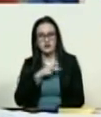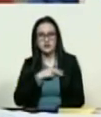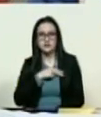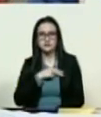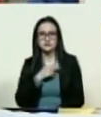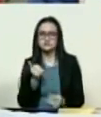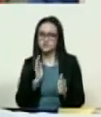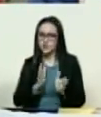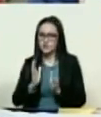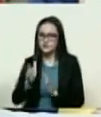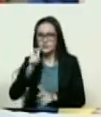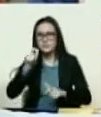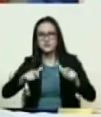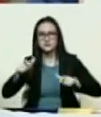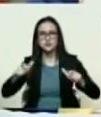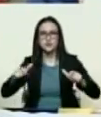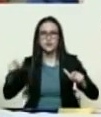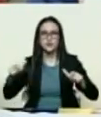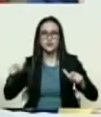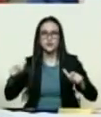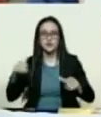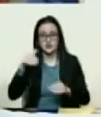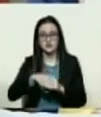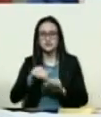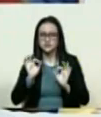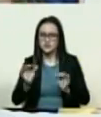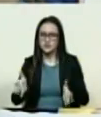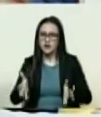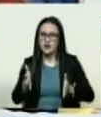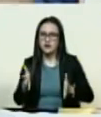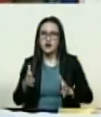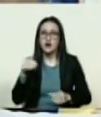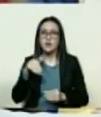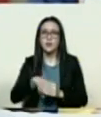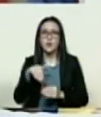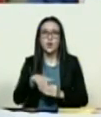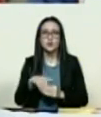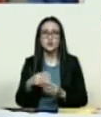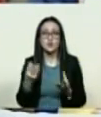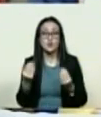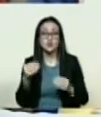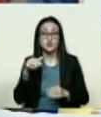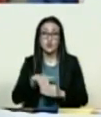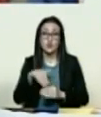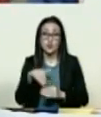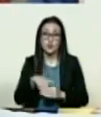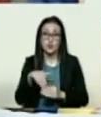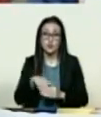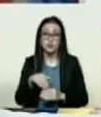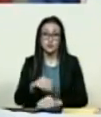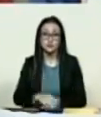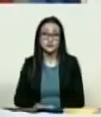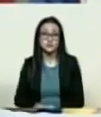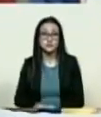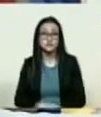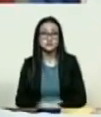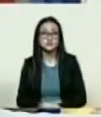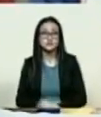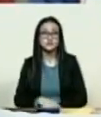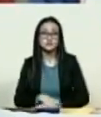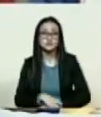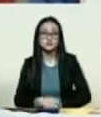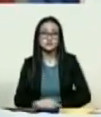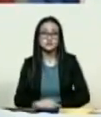estamos organizando a nuestra gente. Estas elecciones las vamos a ganar, y las vamos a ganar con votos, muchos votos. Bueno, donde el Partido Socialista Unido de